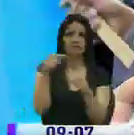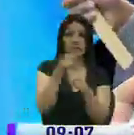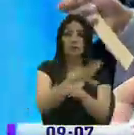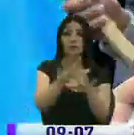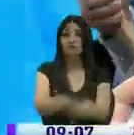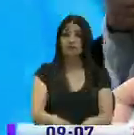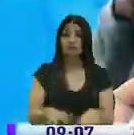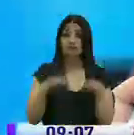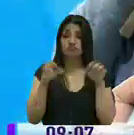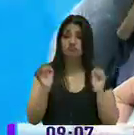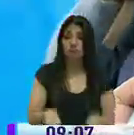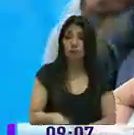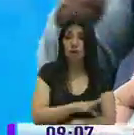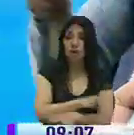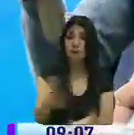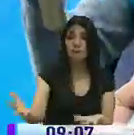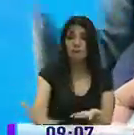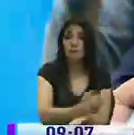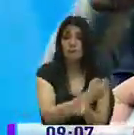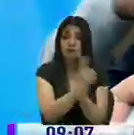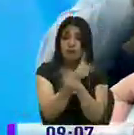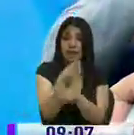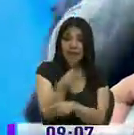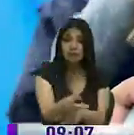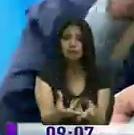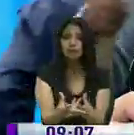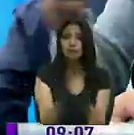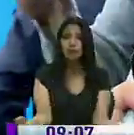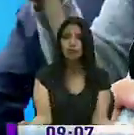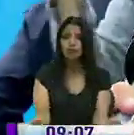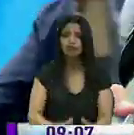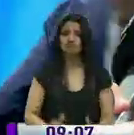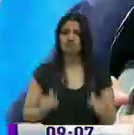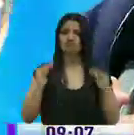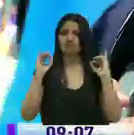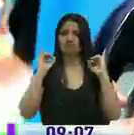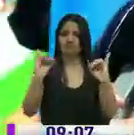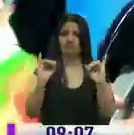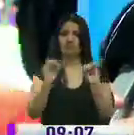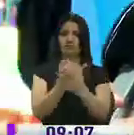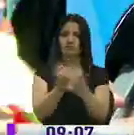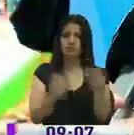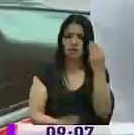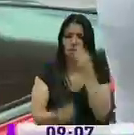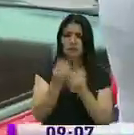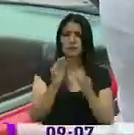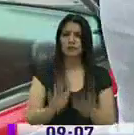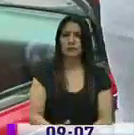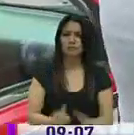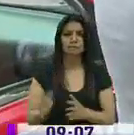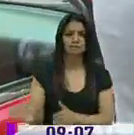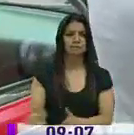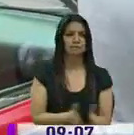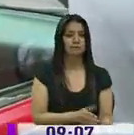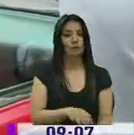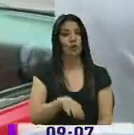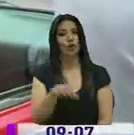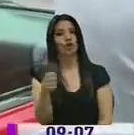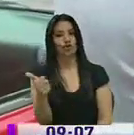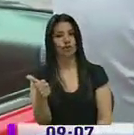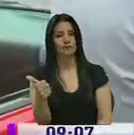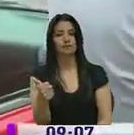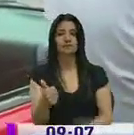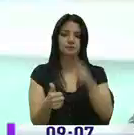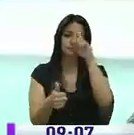al campo donde está la alternativa que garantiza la soberanía alimentaria del otro lado de la orilla para quienes